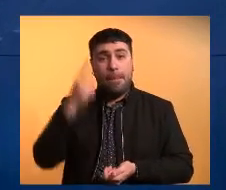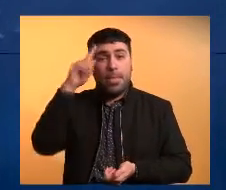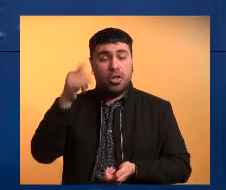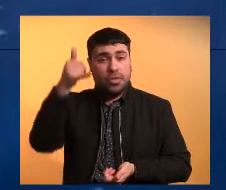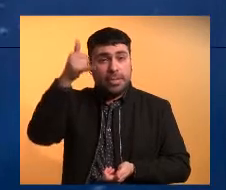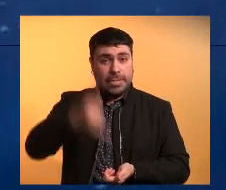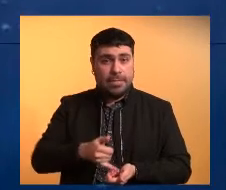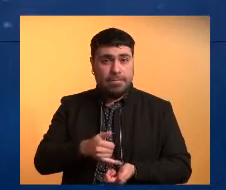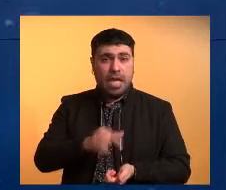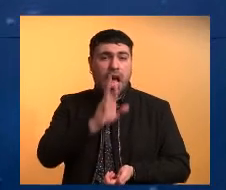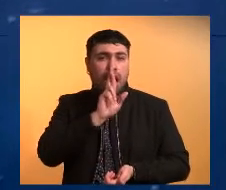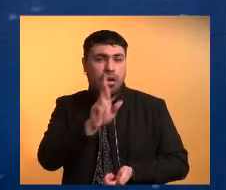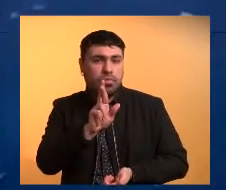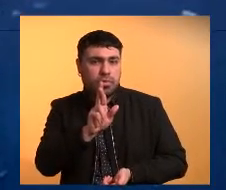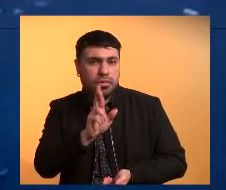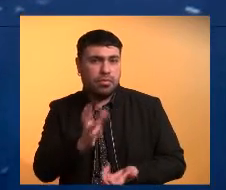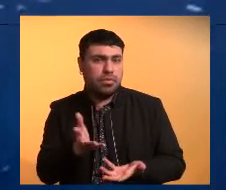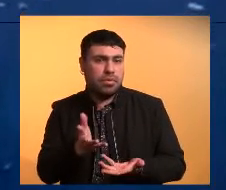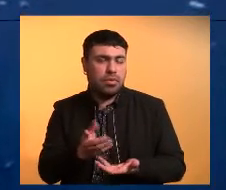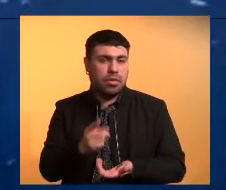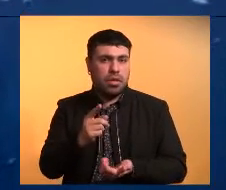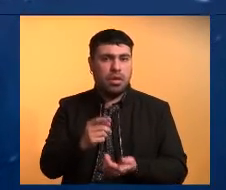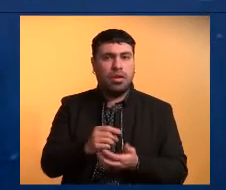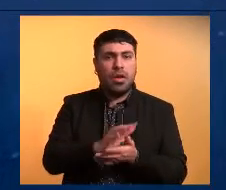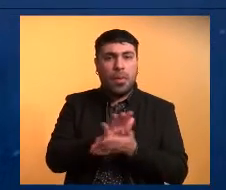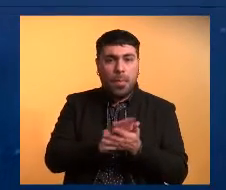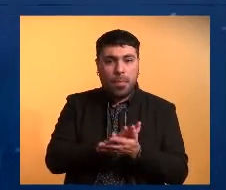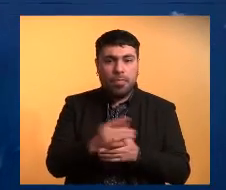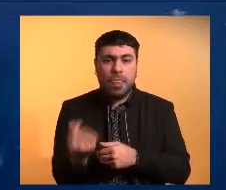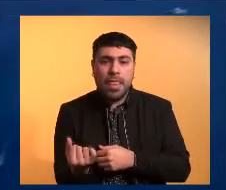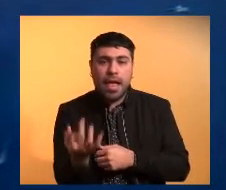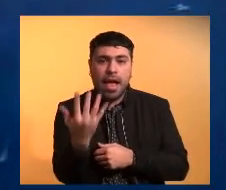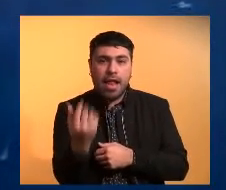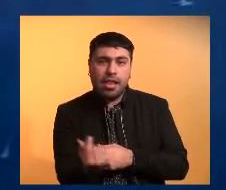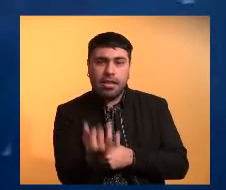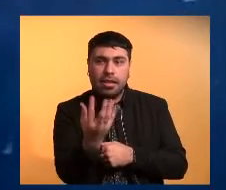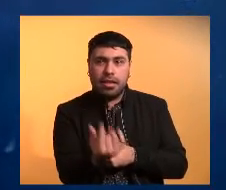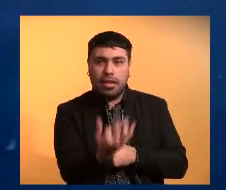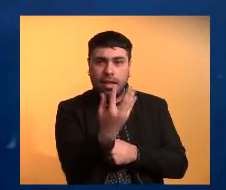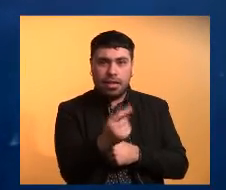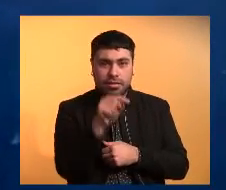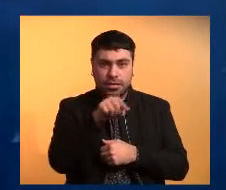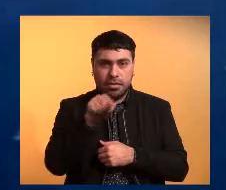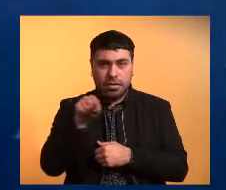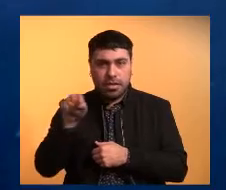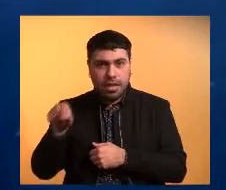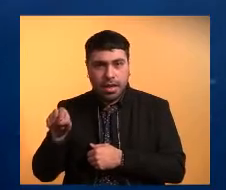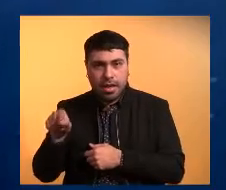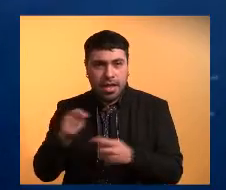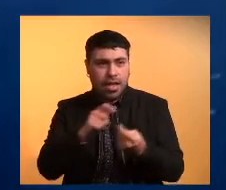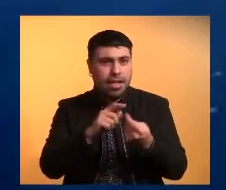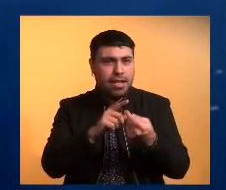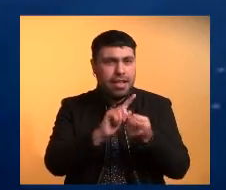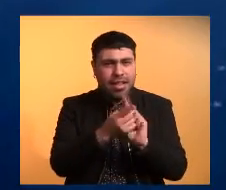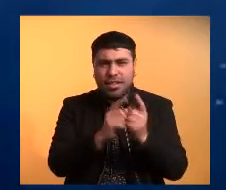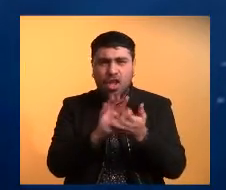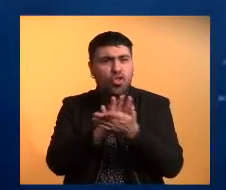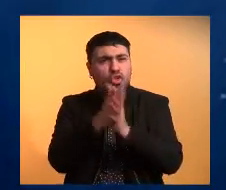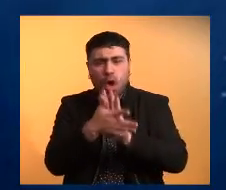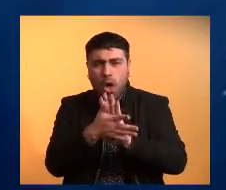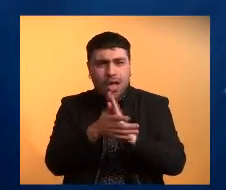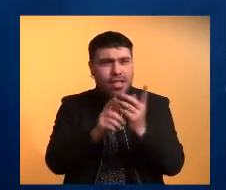respuesta única en el caso de las algas, porque como son organismos tan distintos, evolutivamente bien diversos, hay diferentes